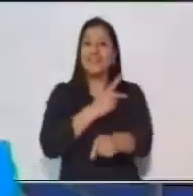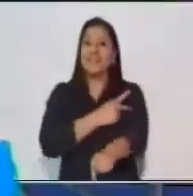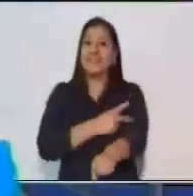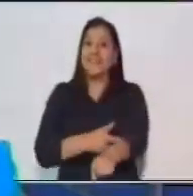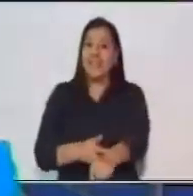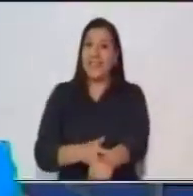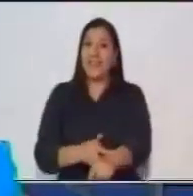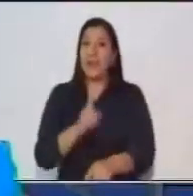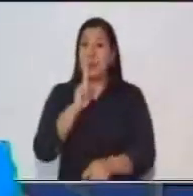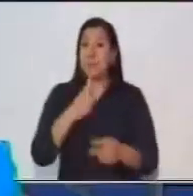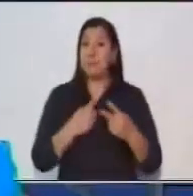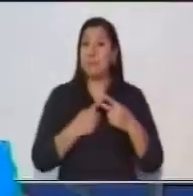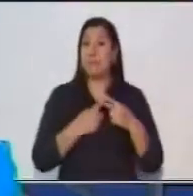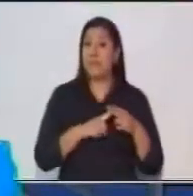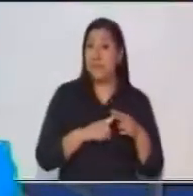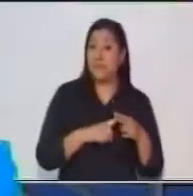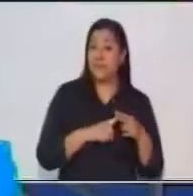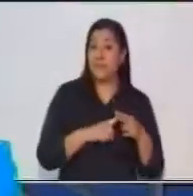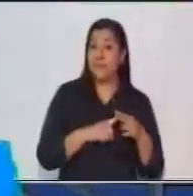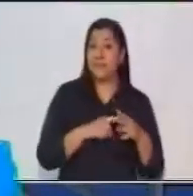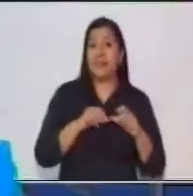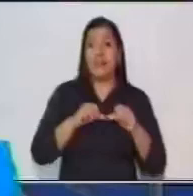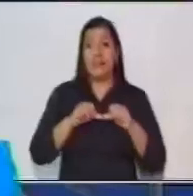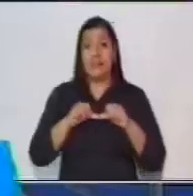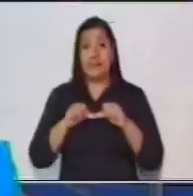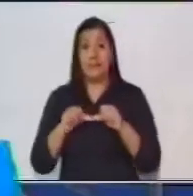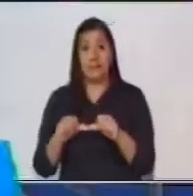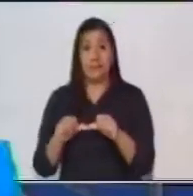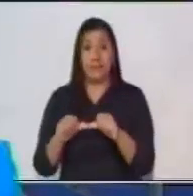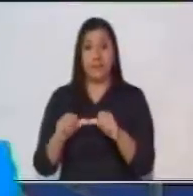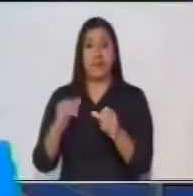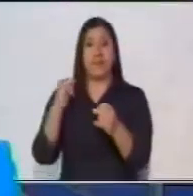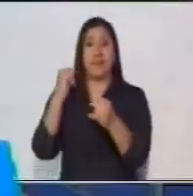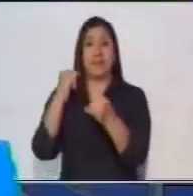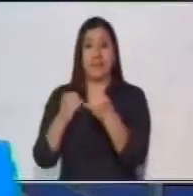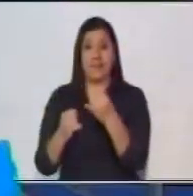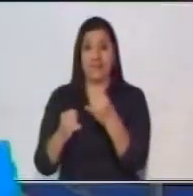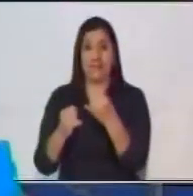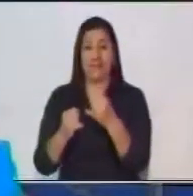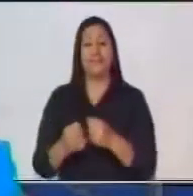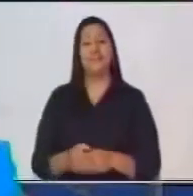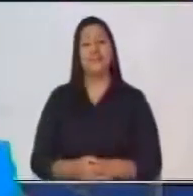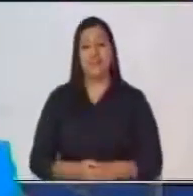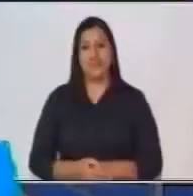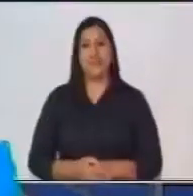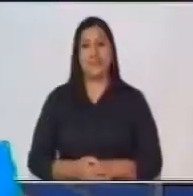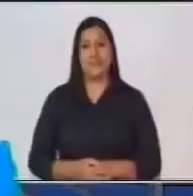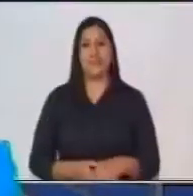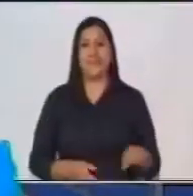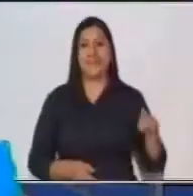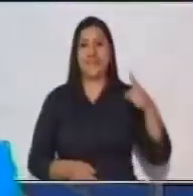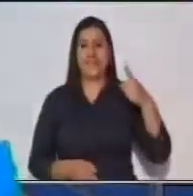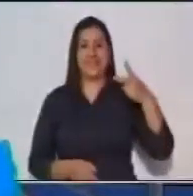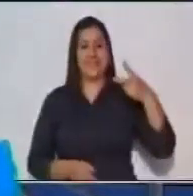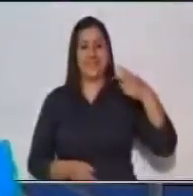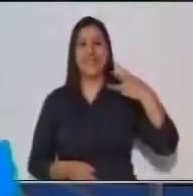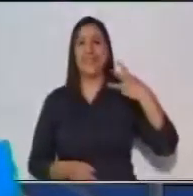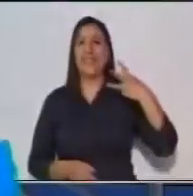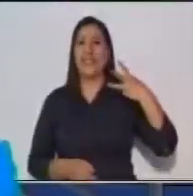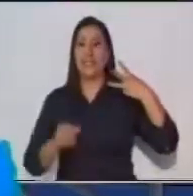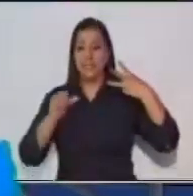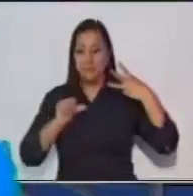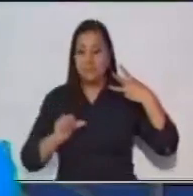está el inicio, el desarrollo y el desenlace. Le di esa secuencia.